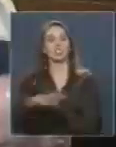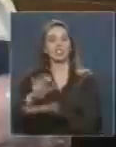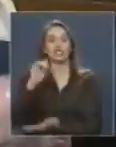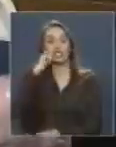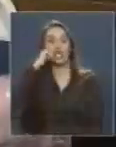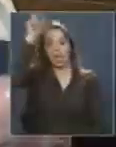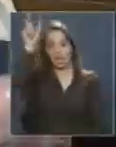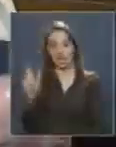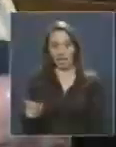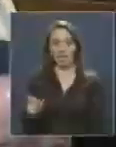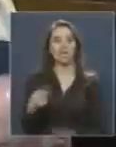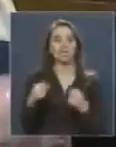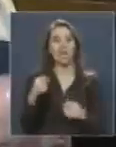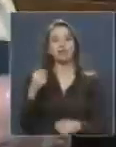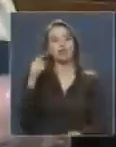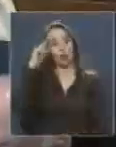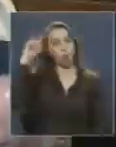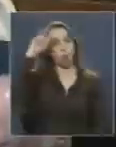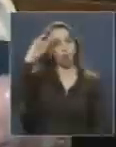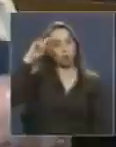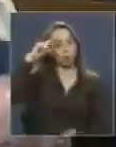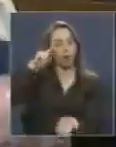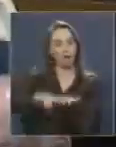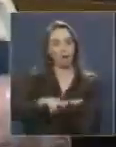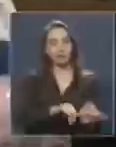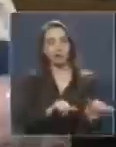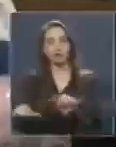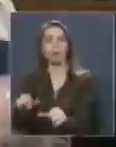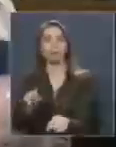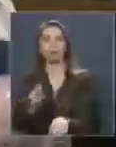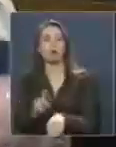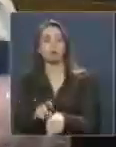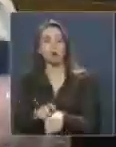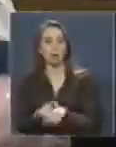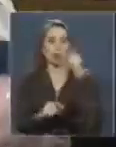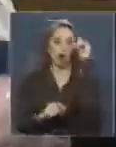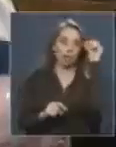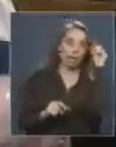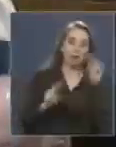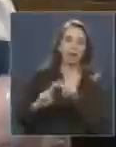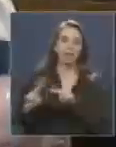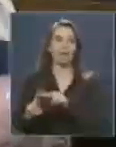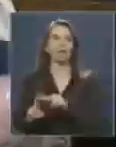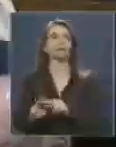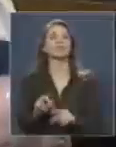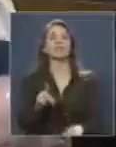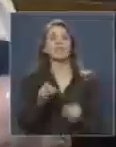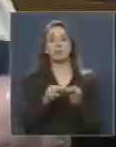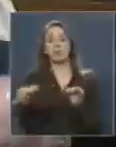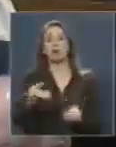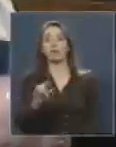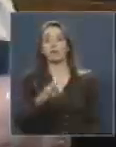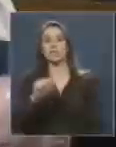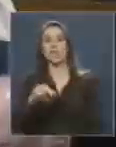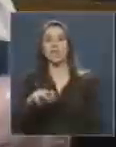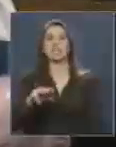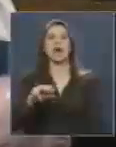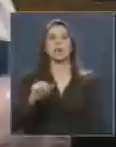intentó practicar la utopía y el realismo al mismo tiempo. En Sierra Maestra, como en Valle Grande, en